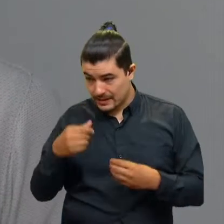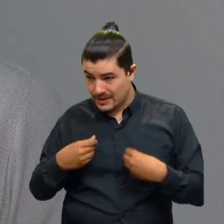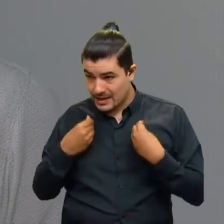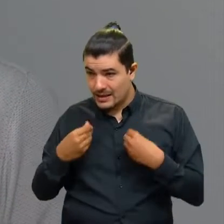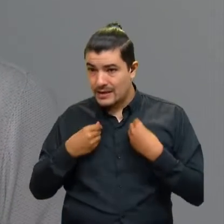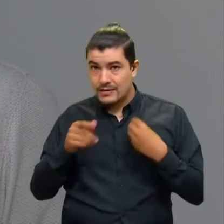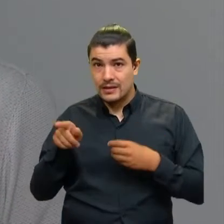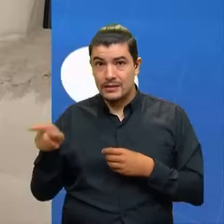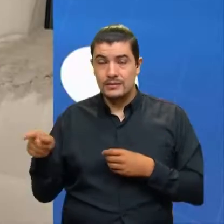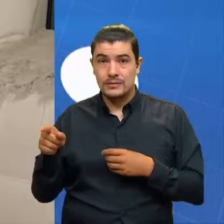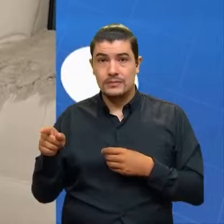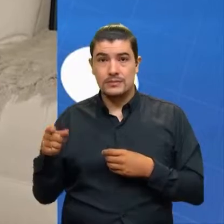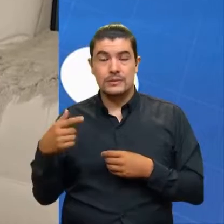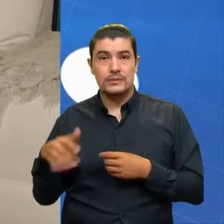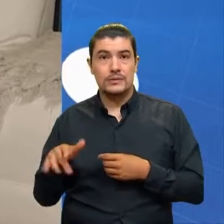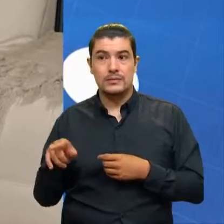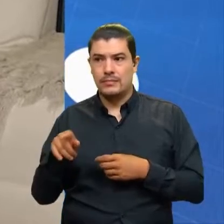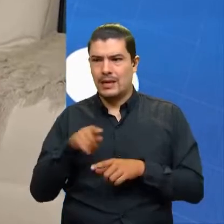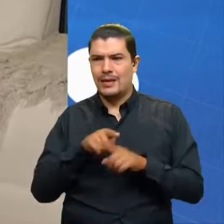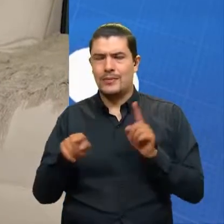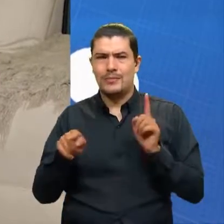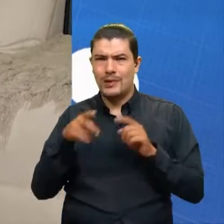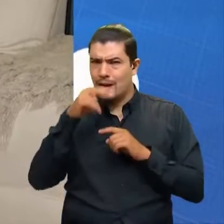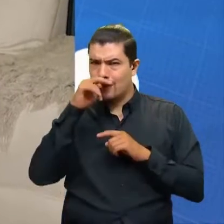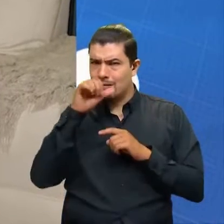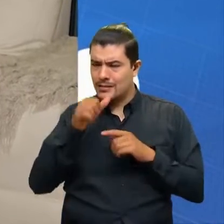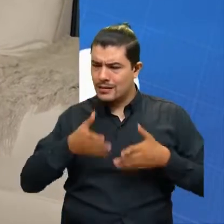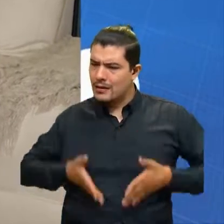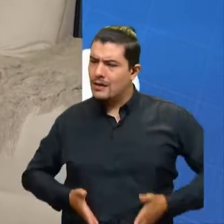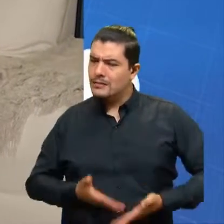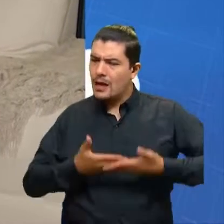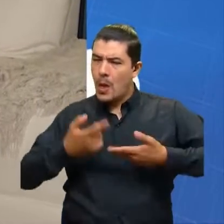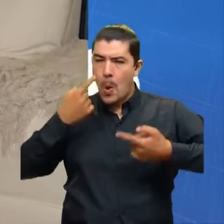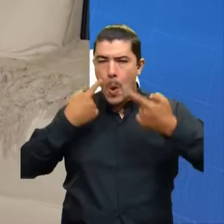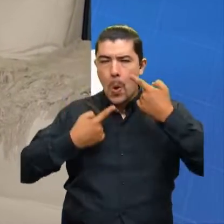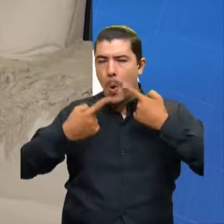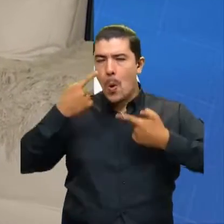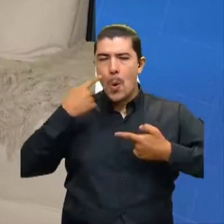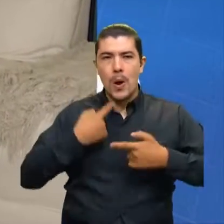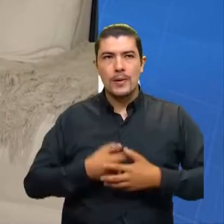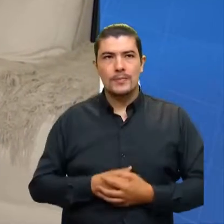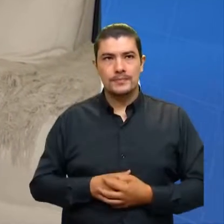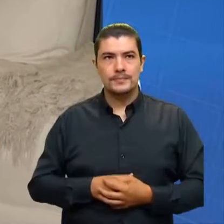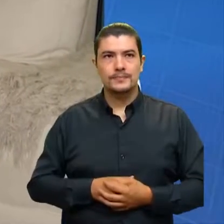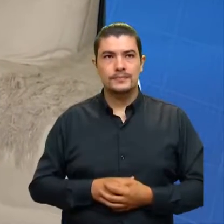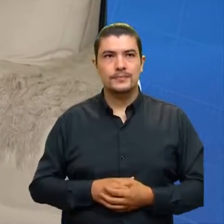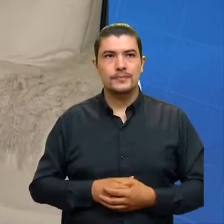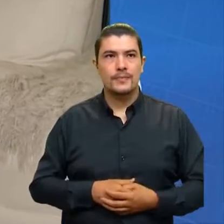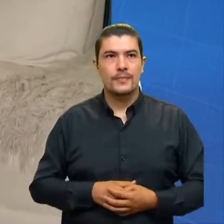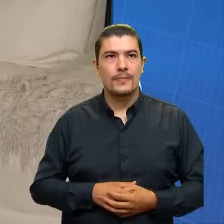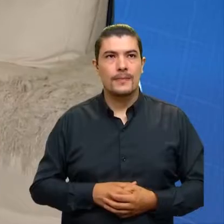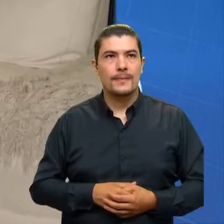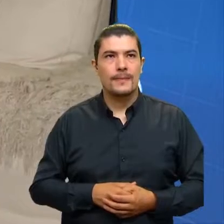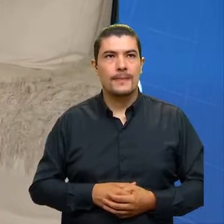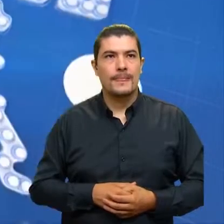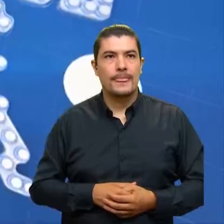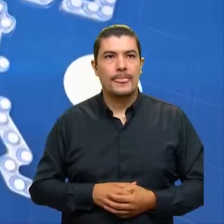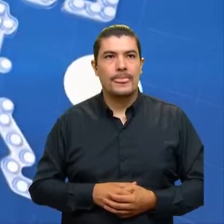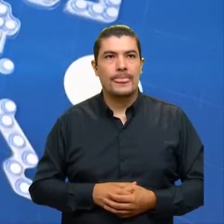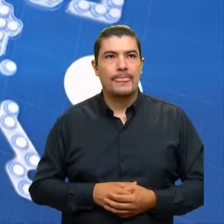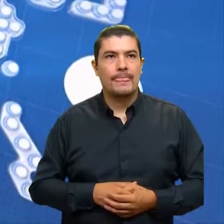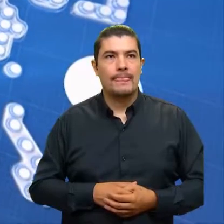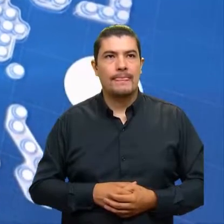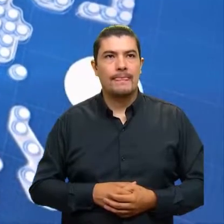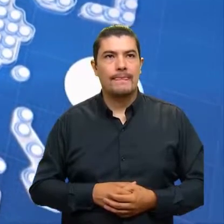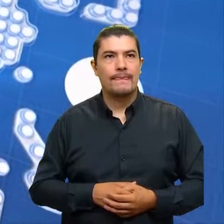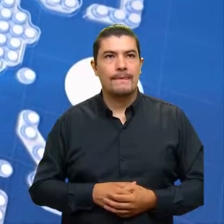Y lloró apenas nació. Alana fue desahuciada 2 veces por parte del personal médico. Sin embargo, sus escasas semanas